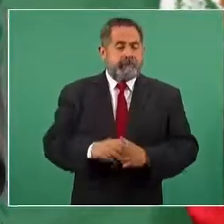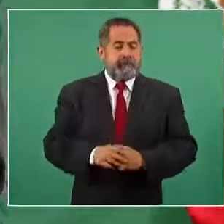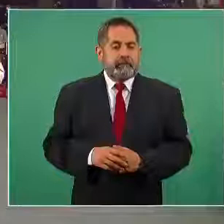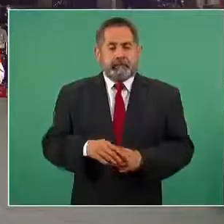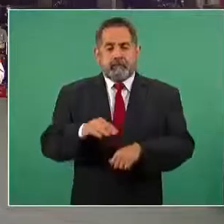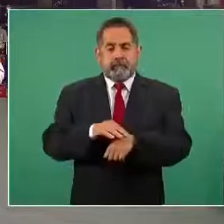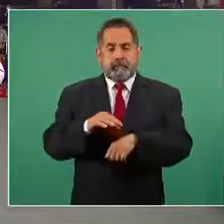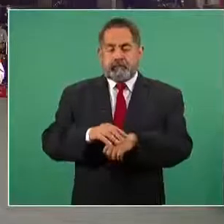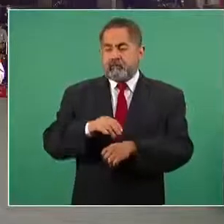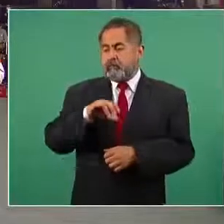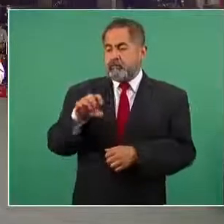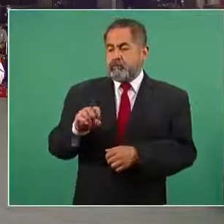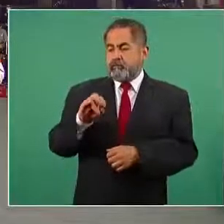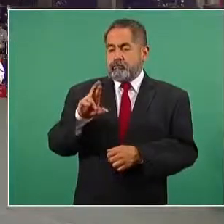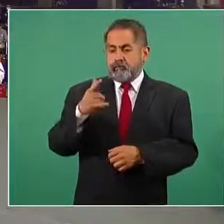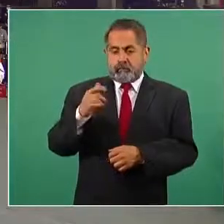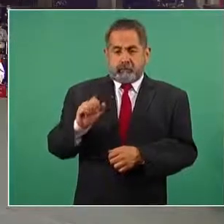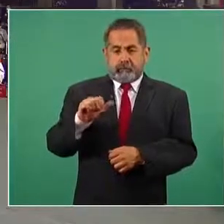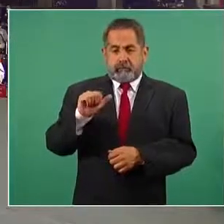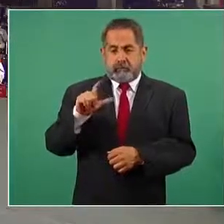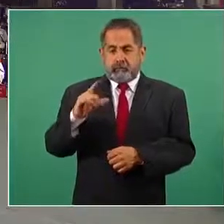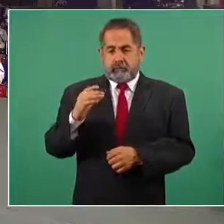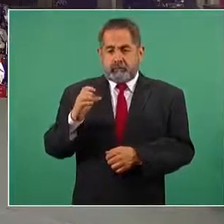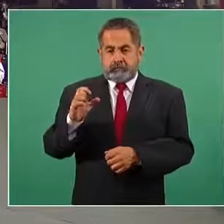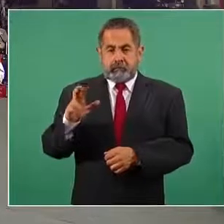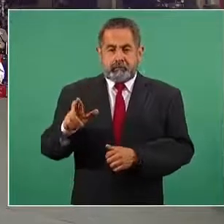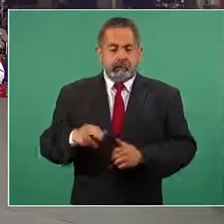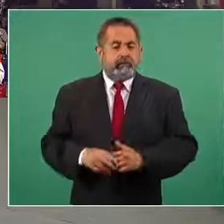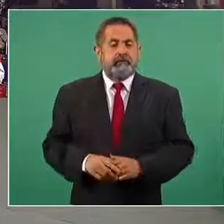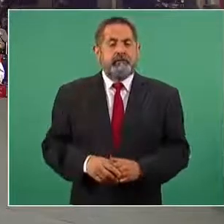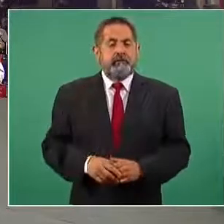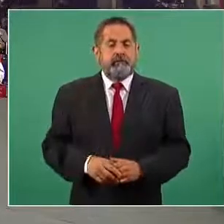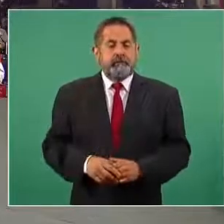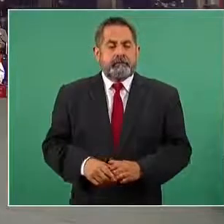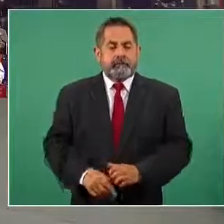El doctor Jorge Alcocer inicia.